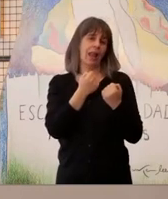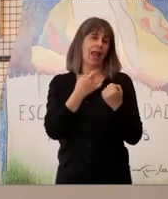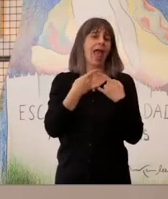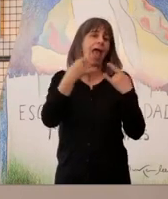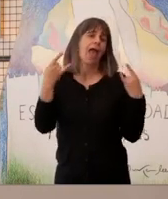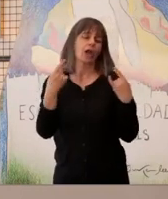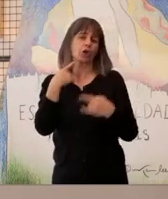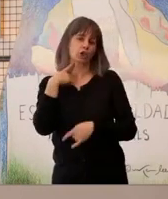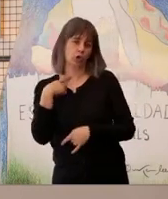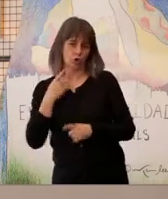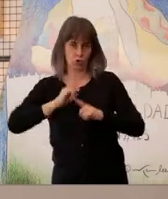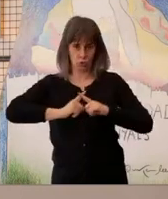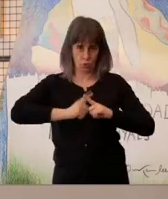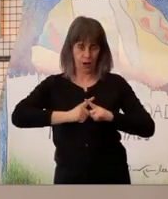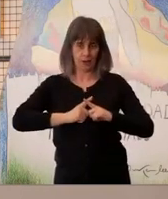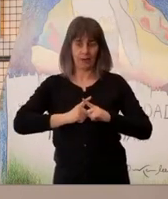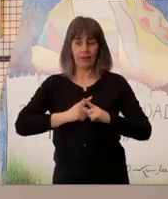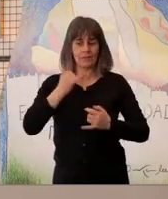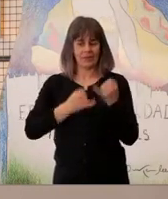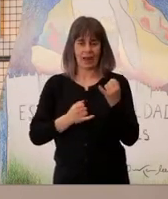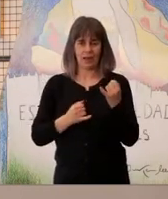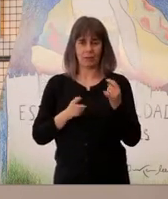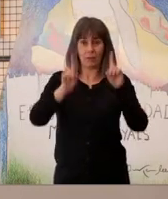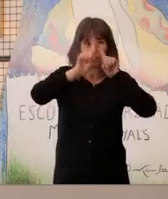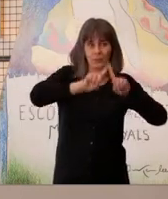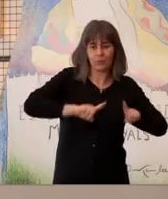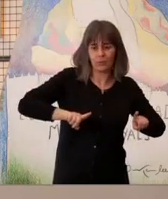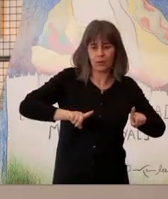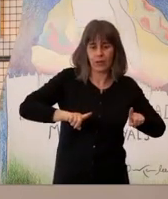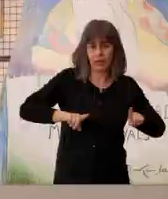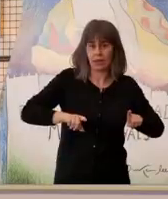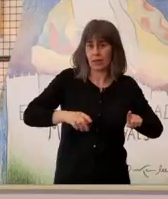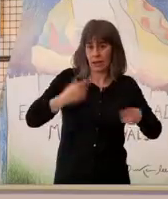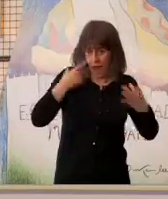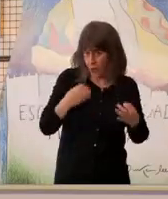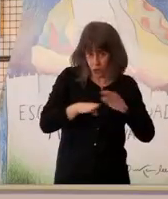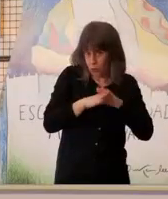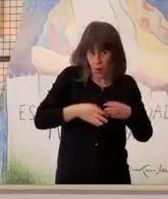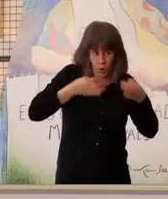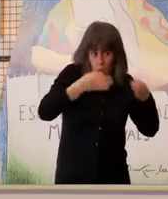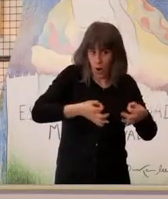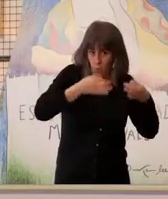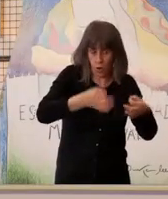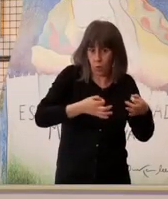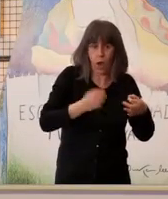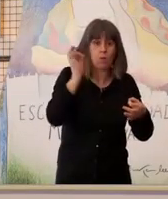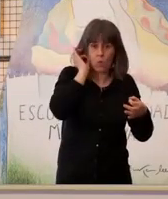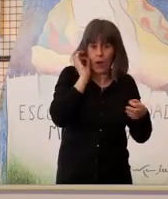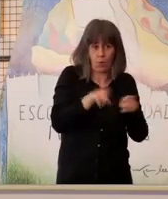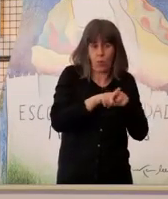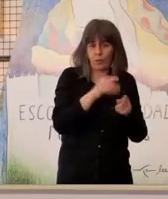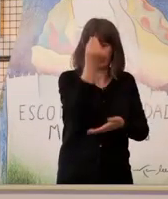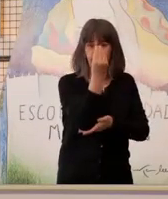le ha dado la vuelta con lo cual es muy difícil reconocer que te están vendiendo lo mismo de siempre es decir la mujer objeto